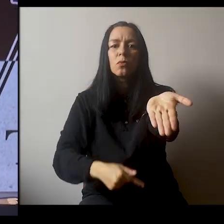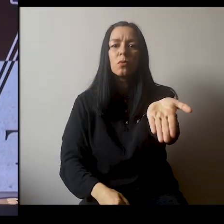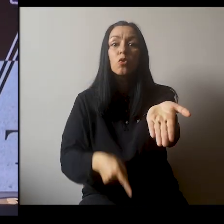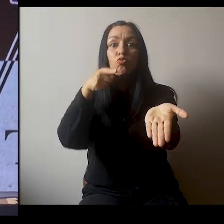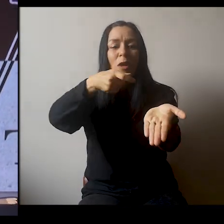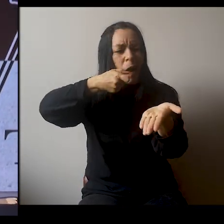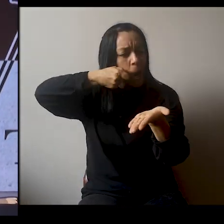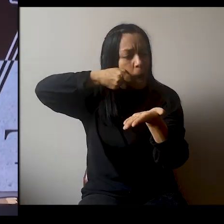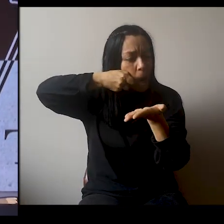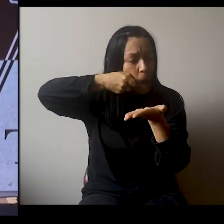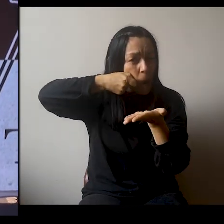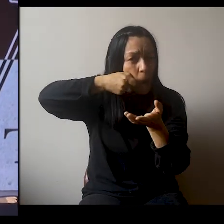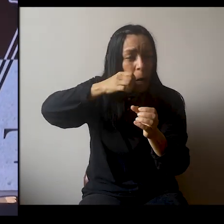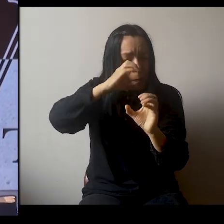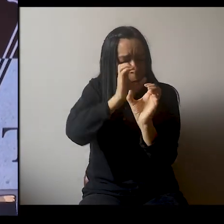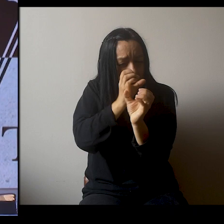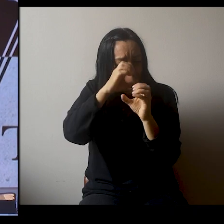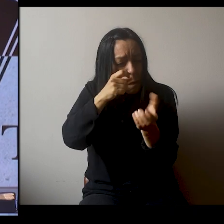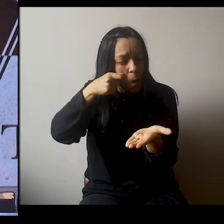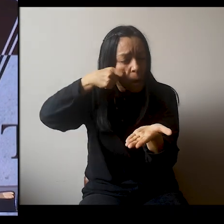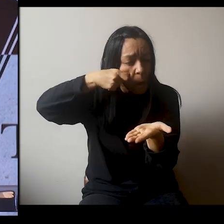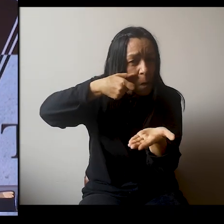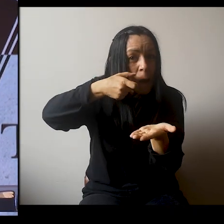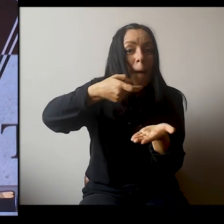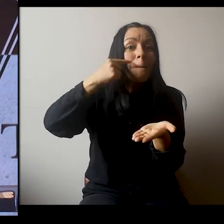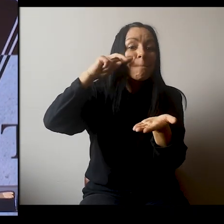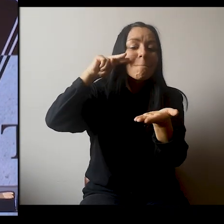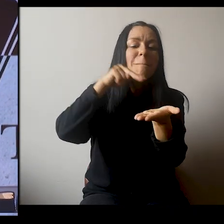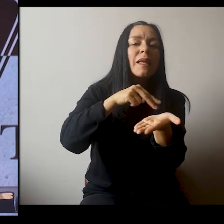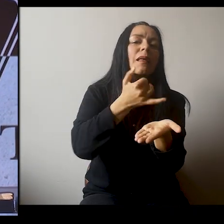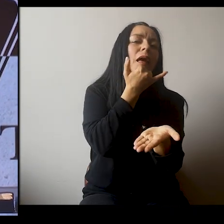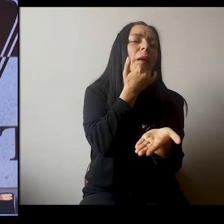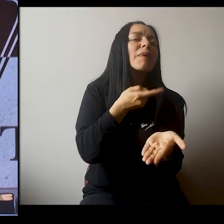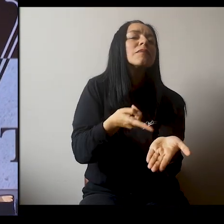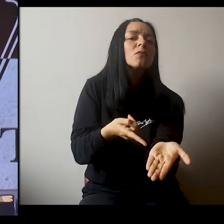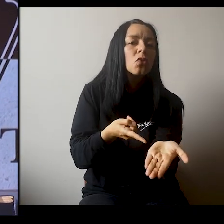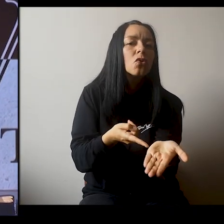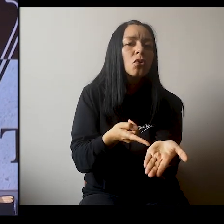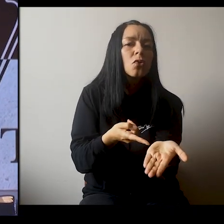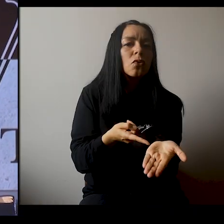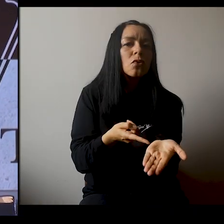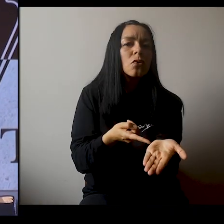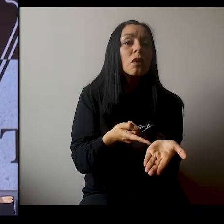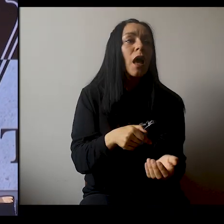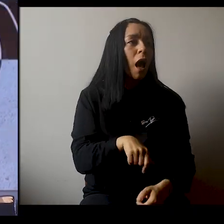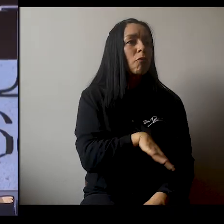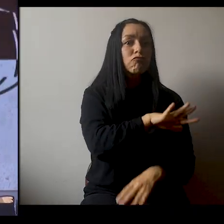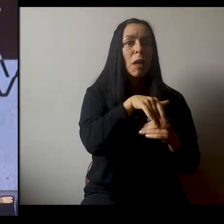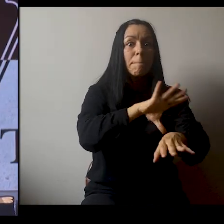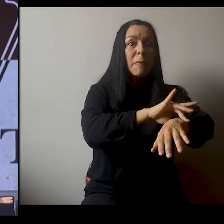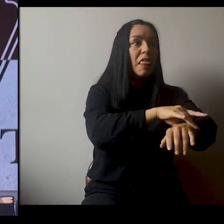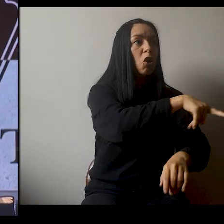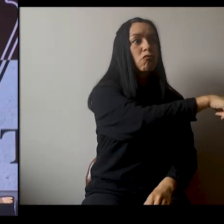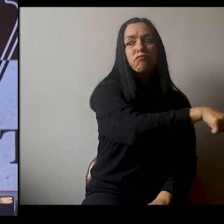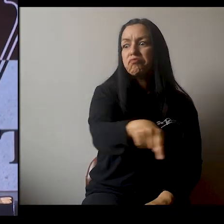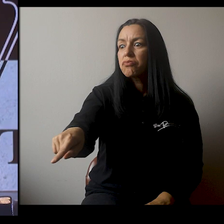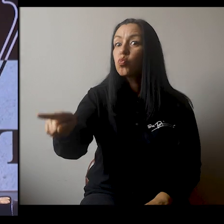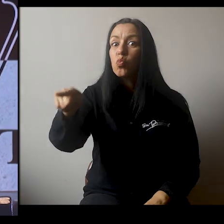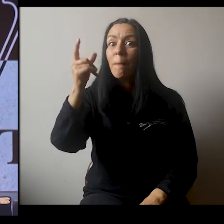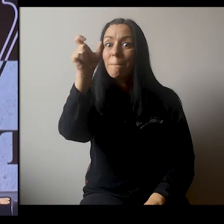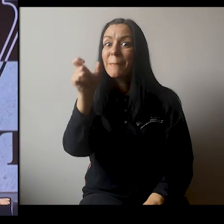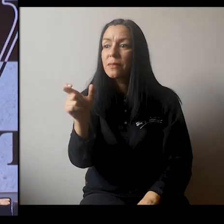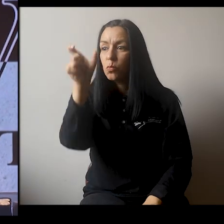en mi mano y pongan sus microscopios y sus lupas y observen lo que va a pasar. Y lo